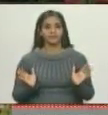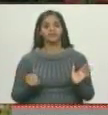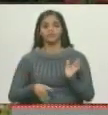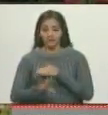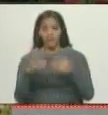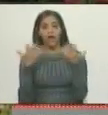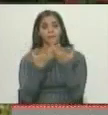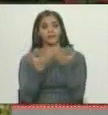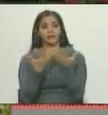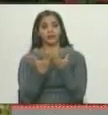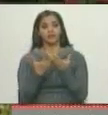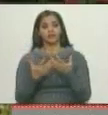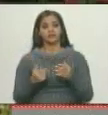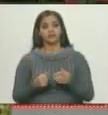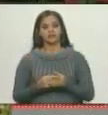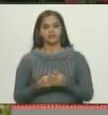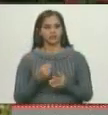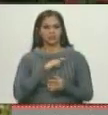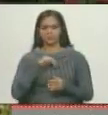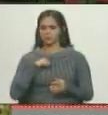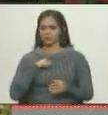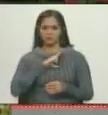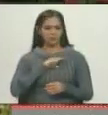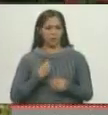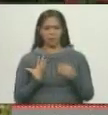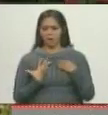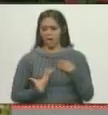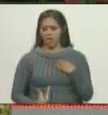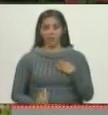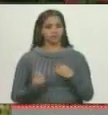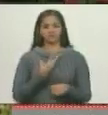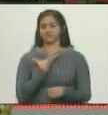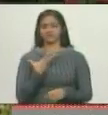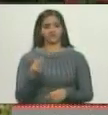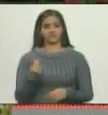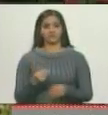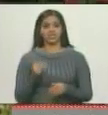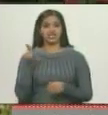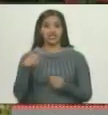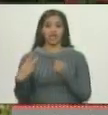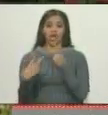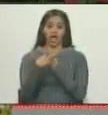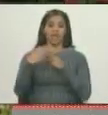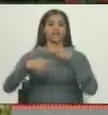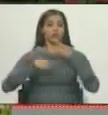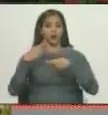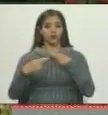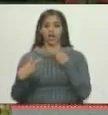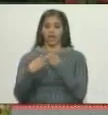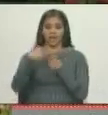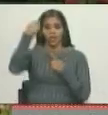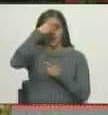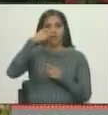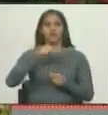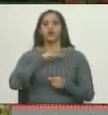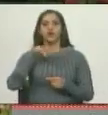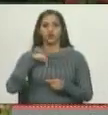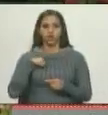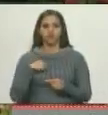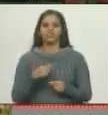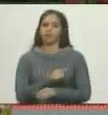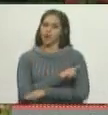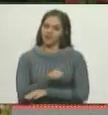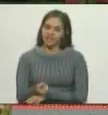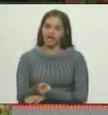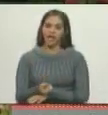pelear. Nosotros no nos vamos a rendir, y si ellos agreden a la revolución y agreden a nuestro pueblo, nosotros estamos obligados a